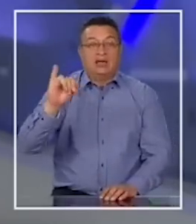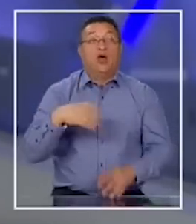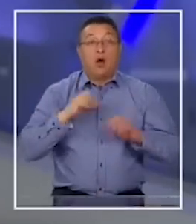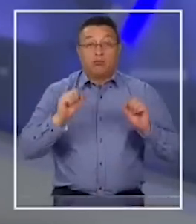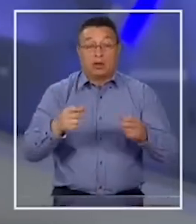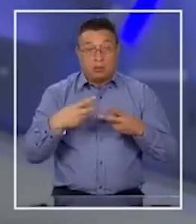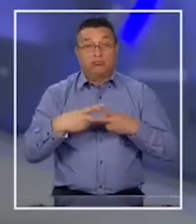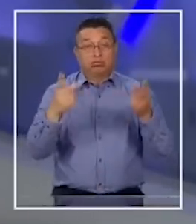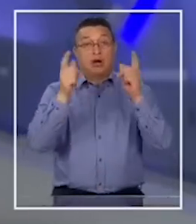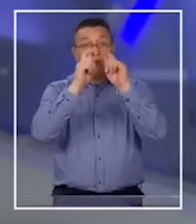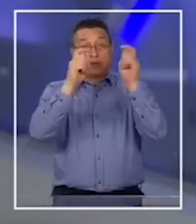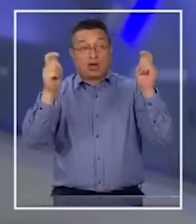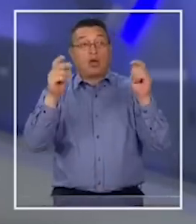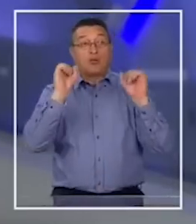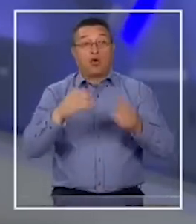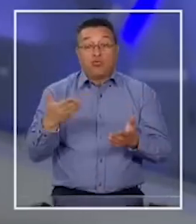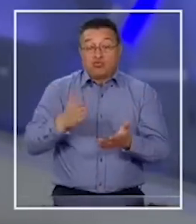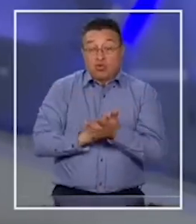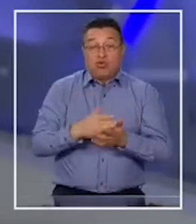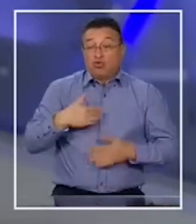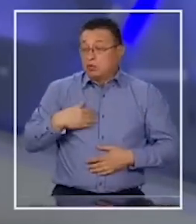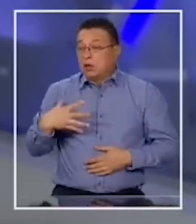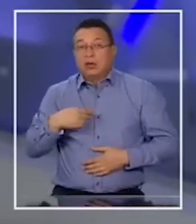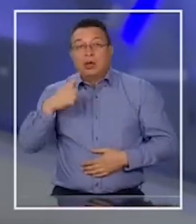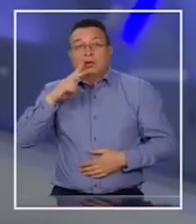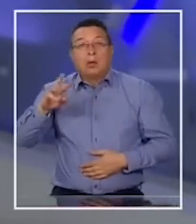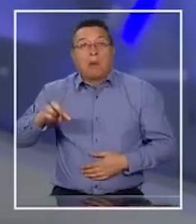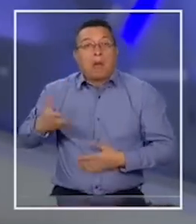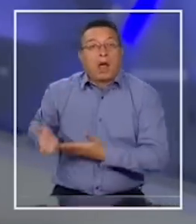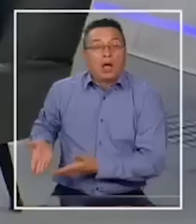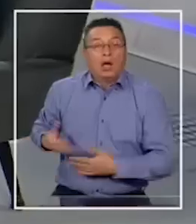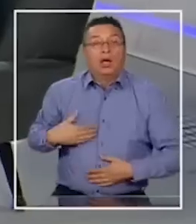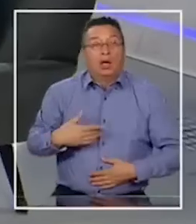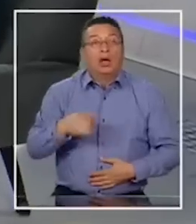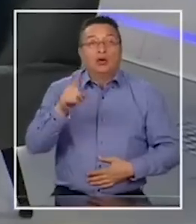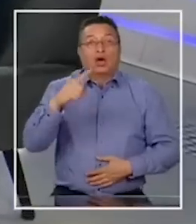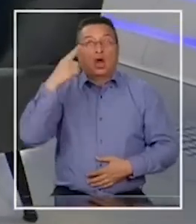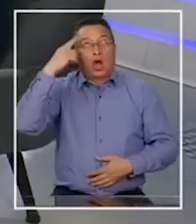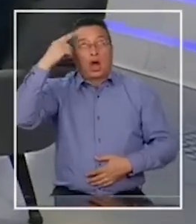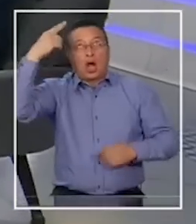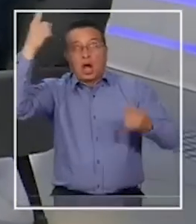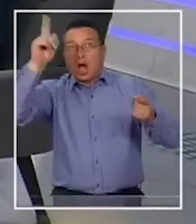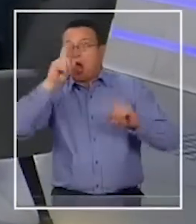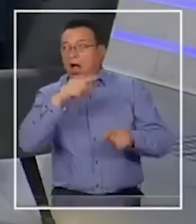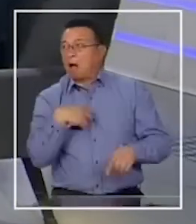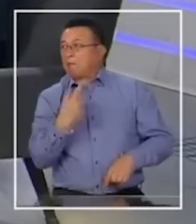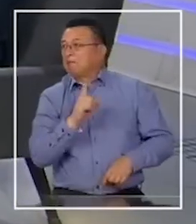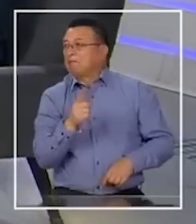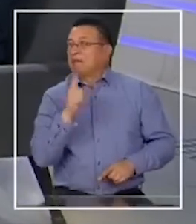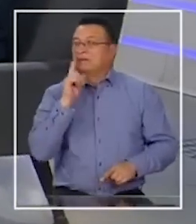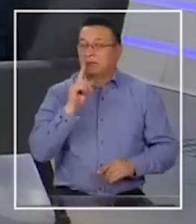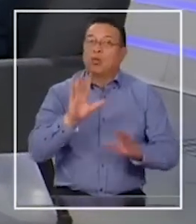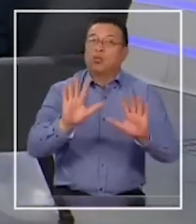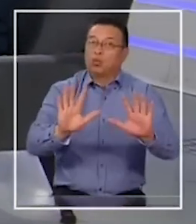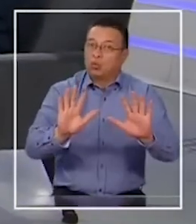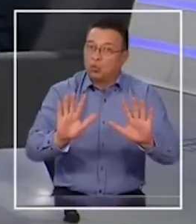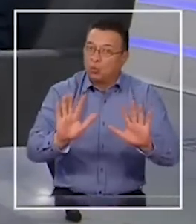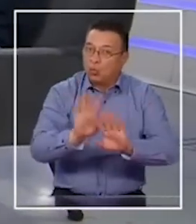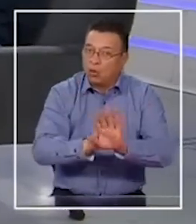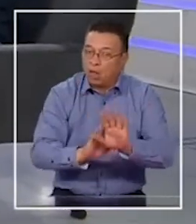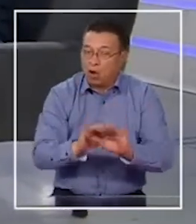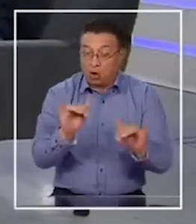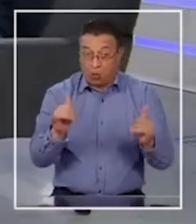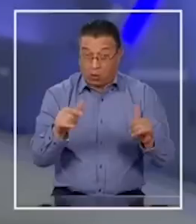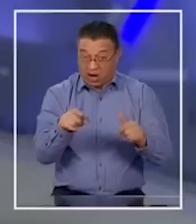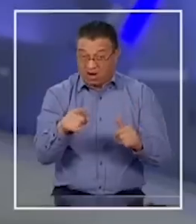campaña política Pero eso puede ser Acosta que yo me muera y mi hijo se queda sin papá por tanto para los mal pensados y los mal intencionados mucho cuidado estamos